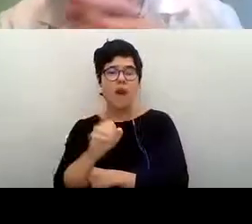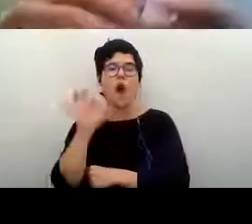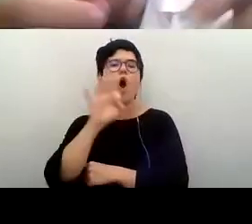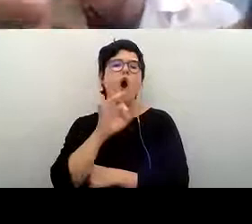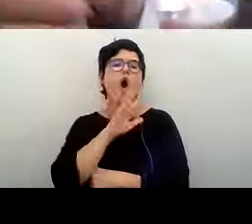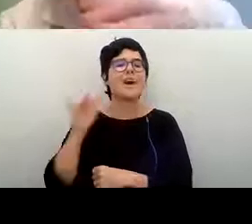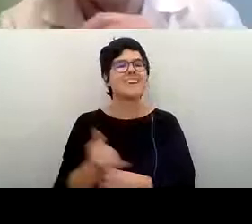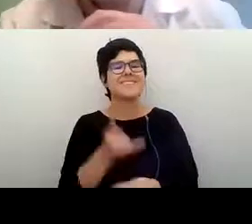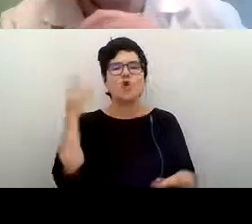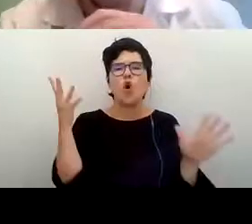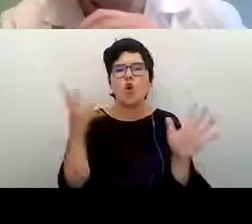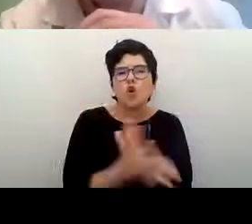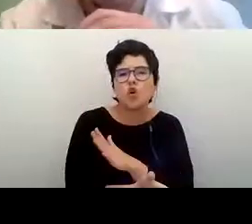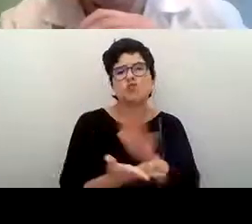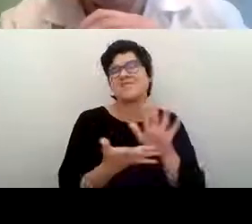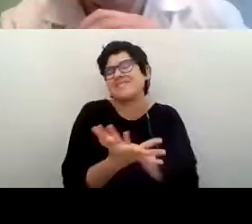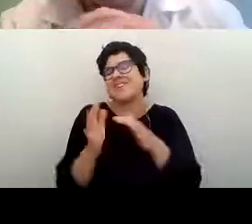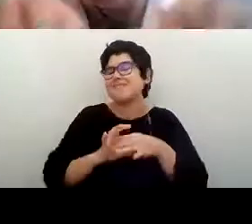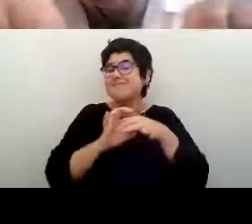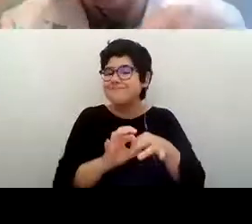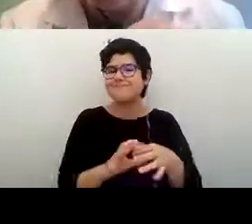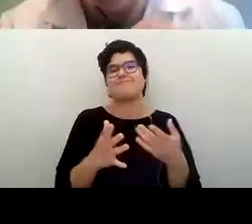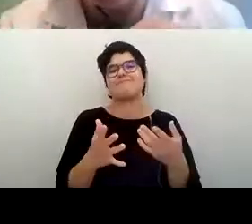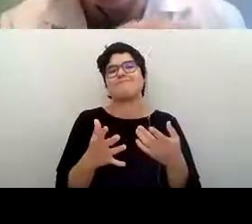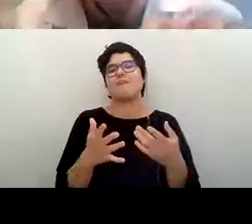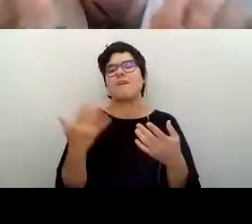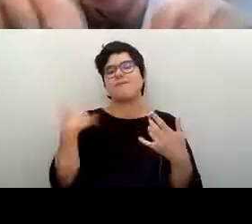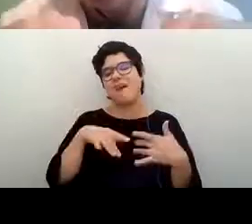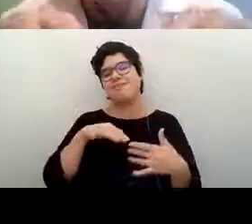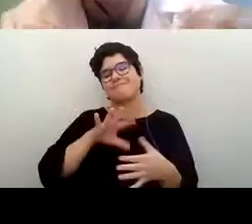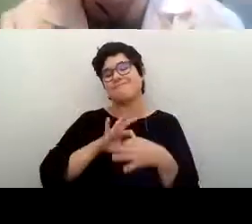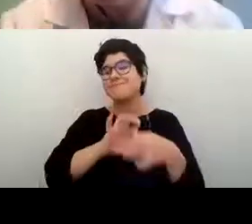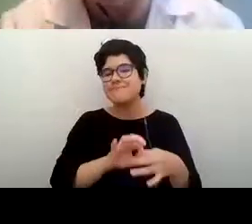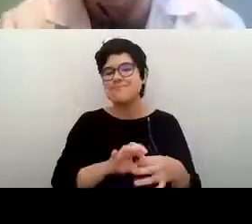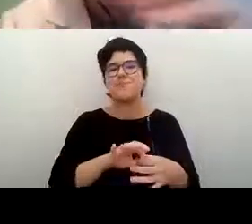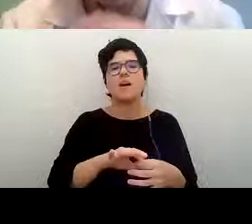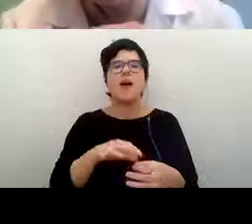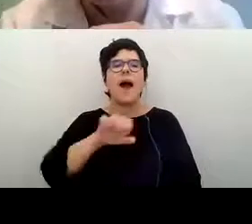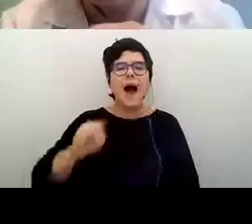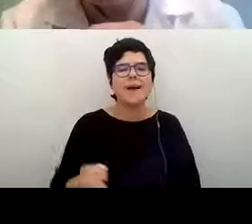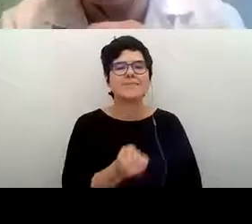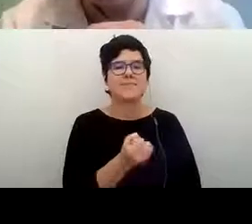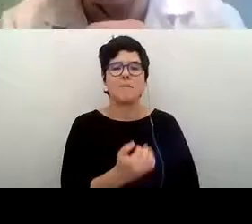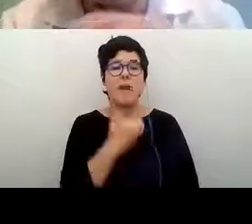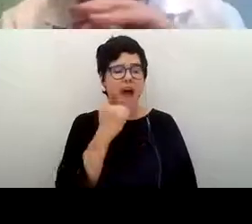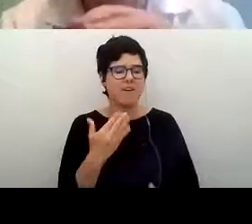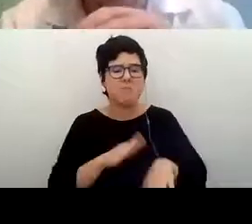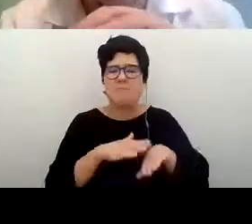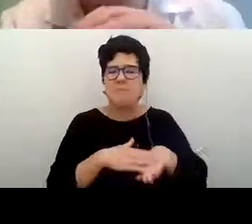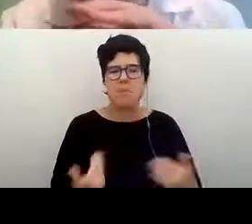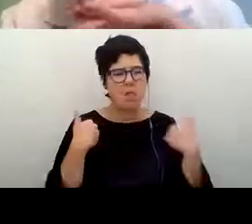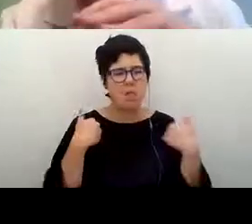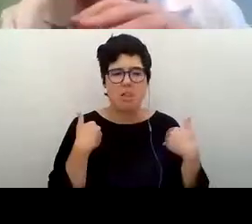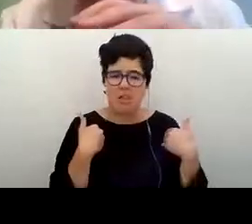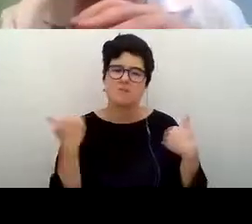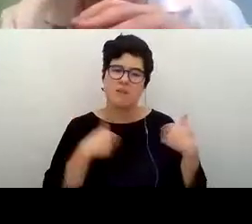alteraciones, cuadros sintomáticos que vienen asociados ya a una astenia intensa ante el menor tipo de ejercicio físico, y hay